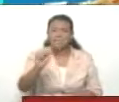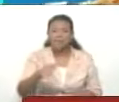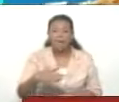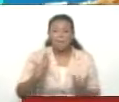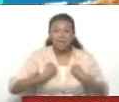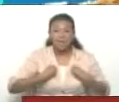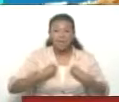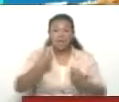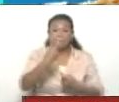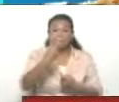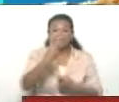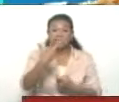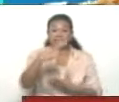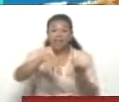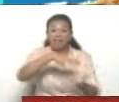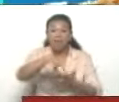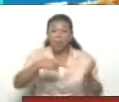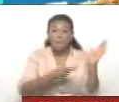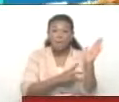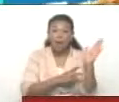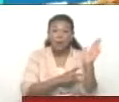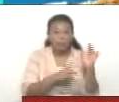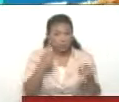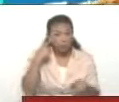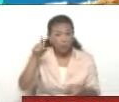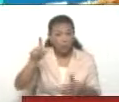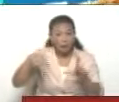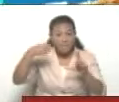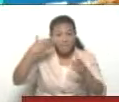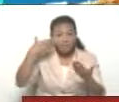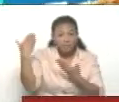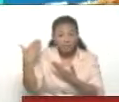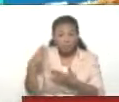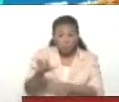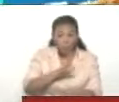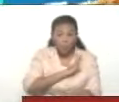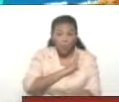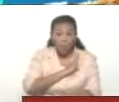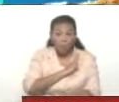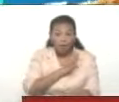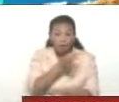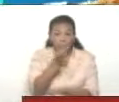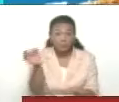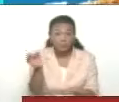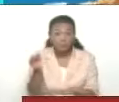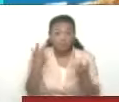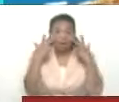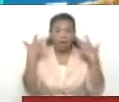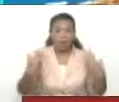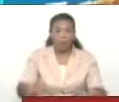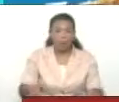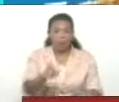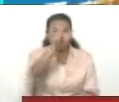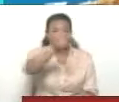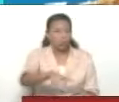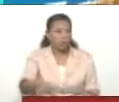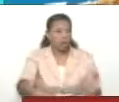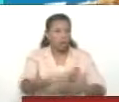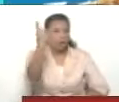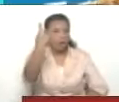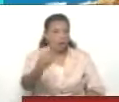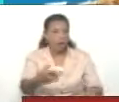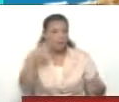enero, presidente. Vive en el 23 de enero, ¿tú tienes el video? ¿Ah? Tanta eficiencia me asusta.